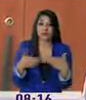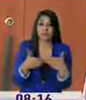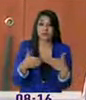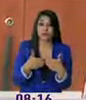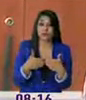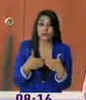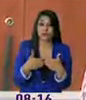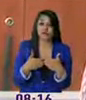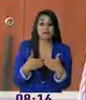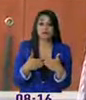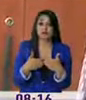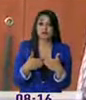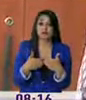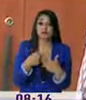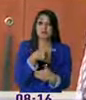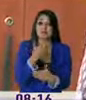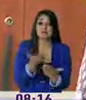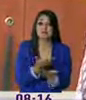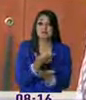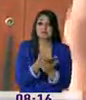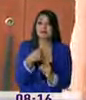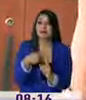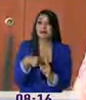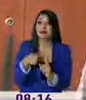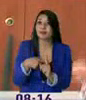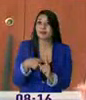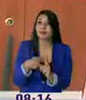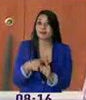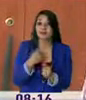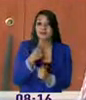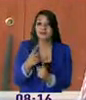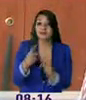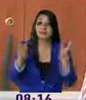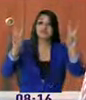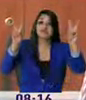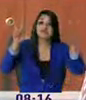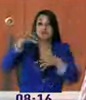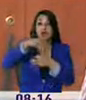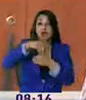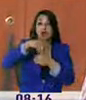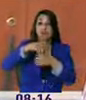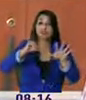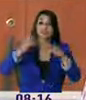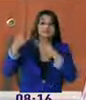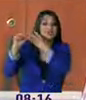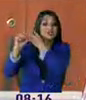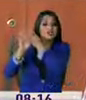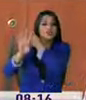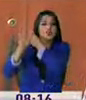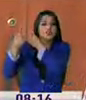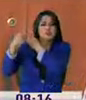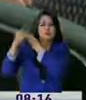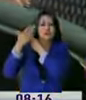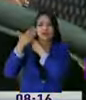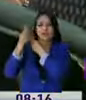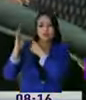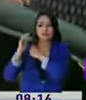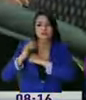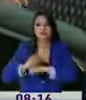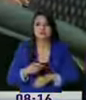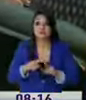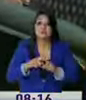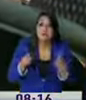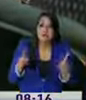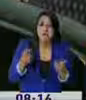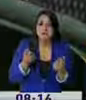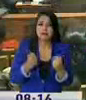nuevos vehículos, se arriende, porque aparentemente hay un ahorro de entre 4 y 6 millones, no se sabe exactamente cuánto. Sin embargo, esta